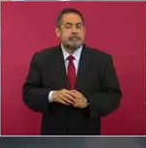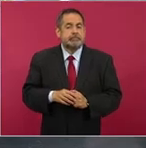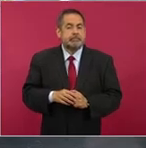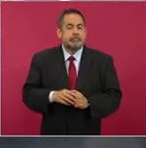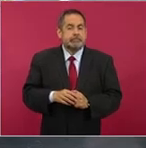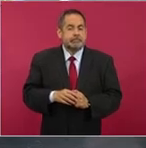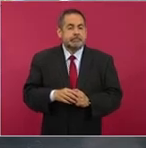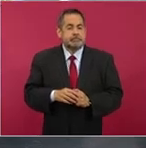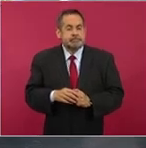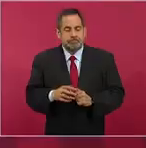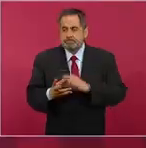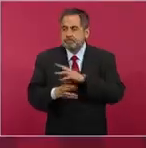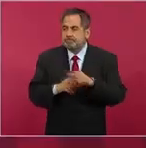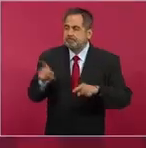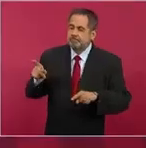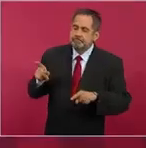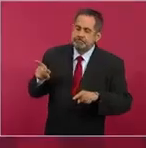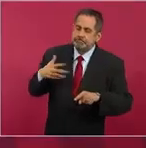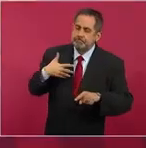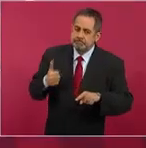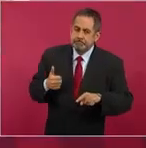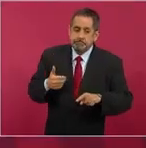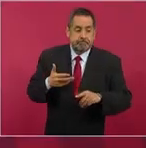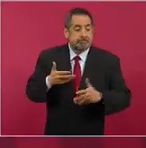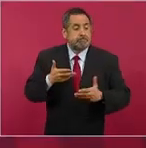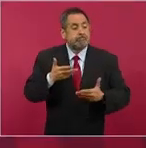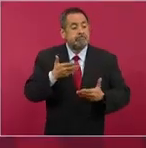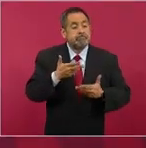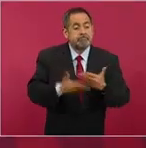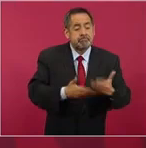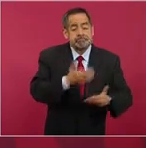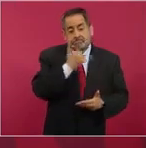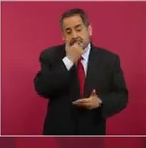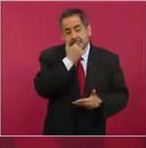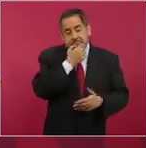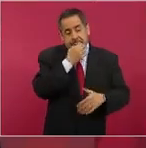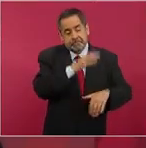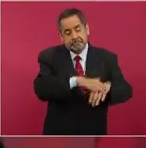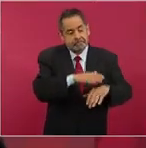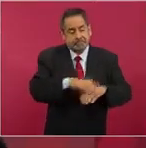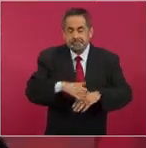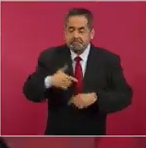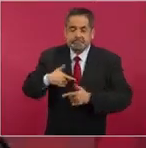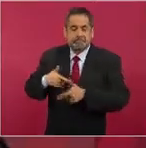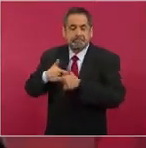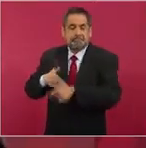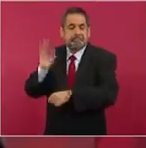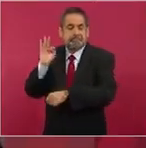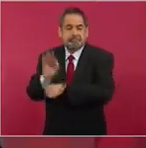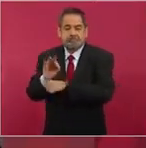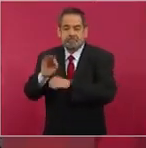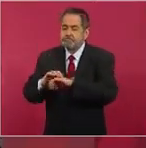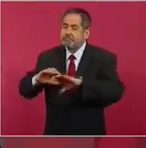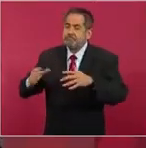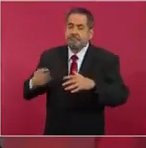nos comprendan y ofrecemos disculpa porque tenemos que defender el proyecto.